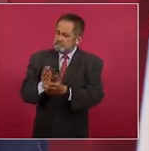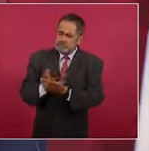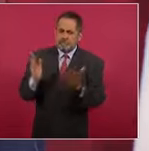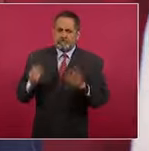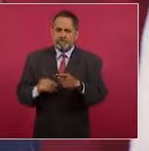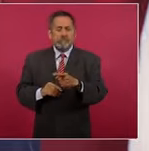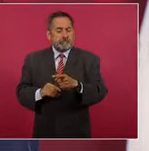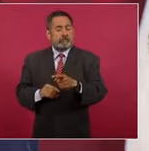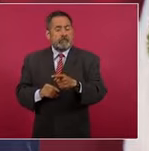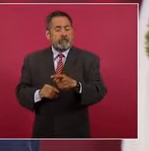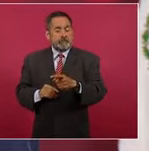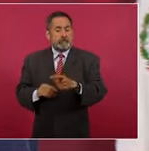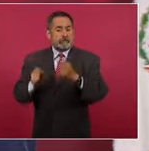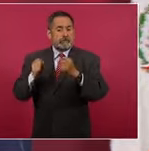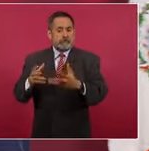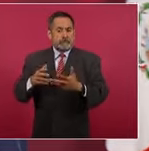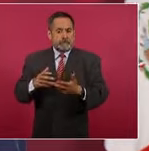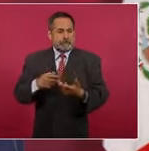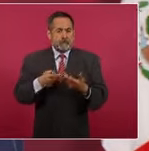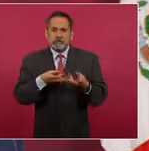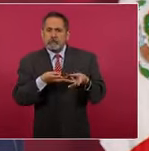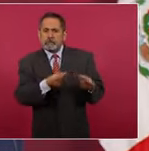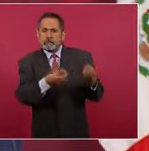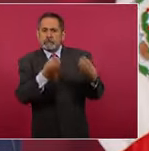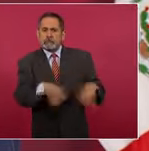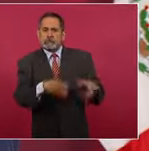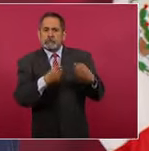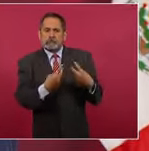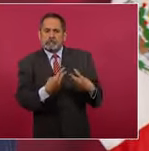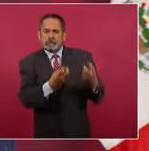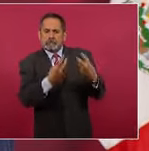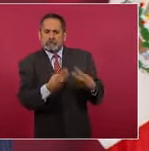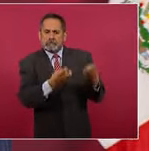porque era muchísimo lo que se robaba.